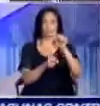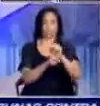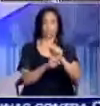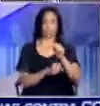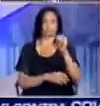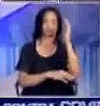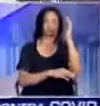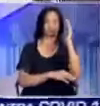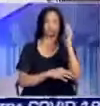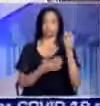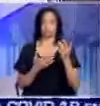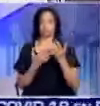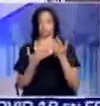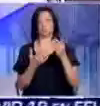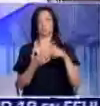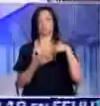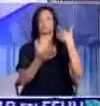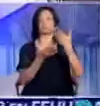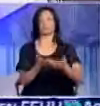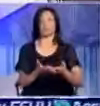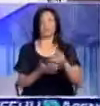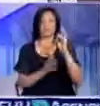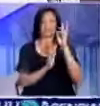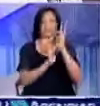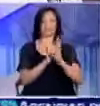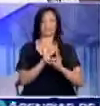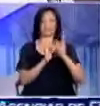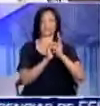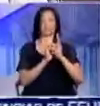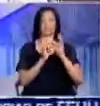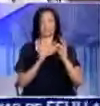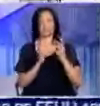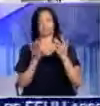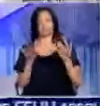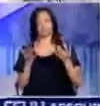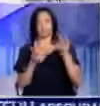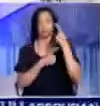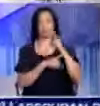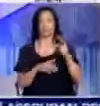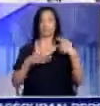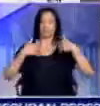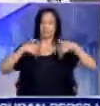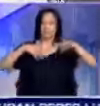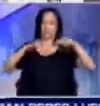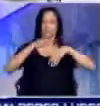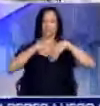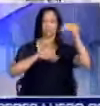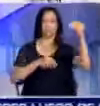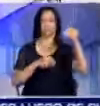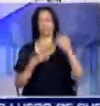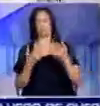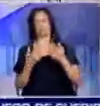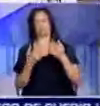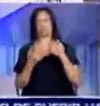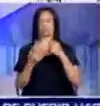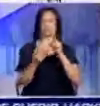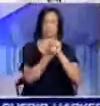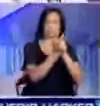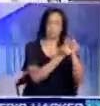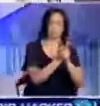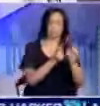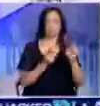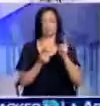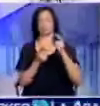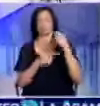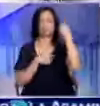trabaja te dan para llegar 6 horas O sea para que usted esté en la calle para que usted se vea con moma con